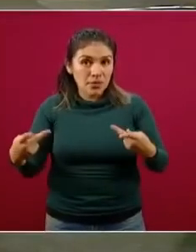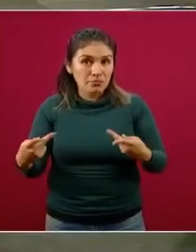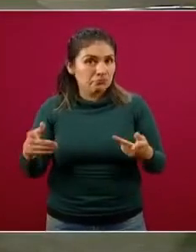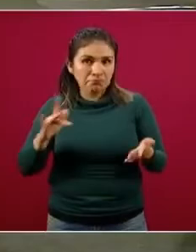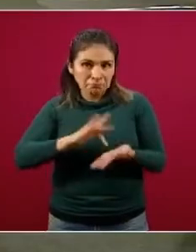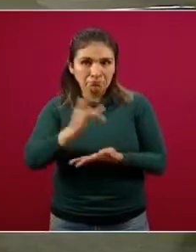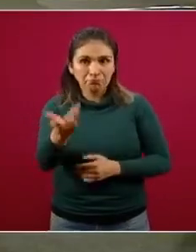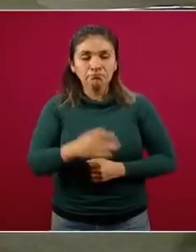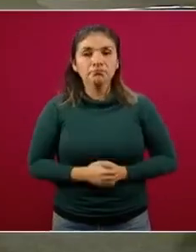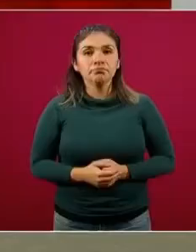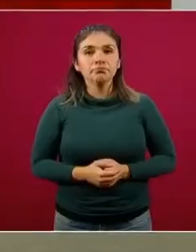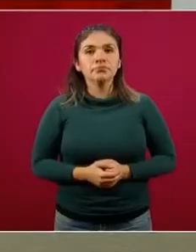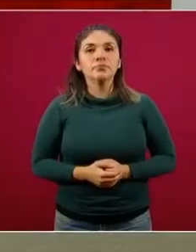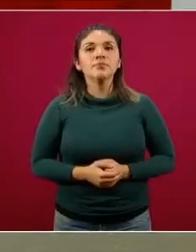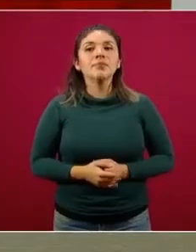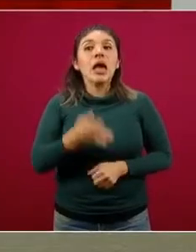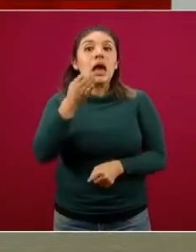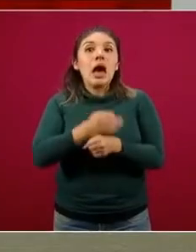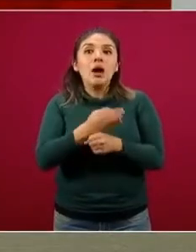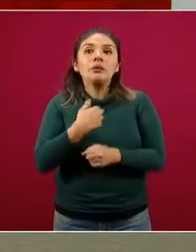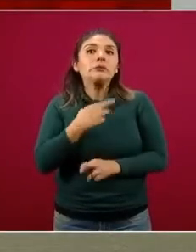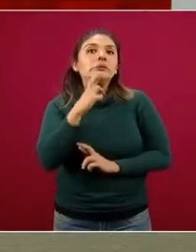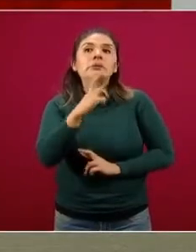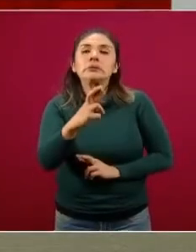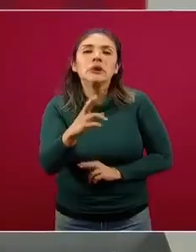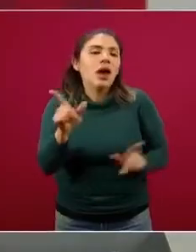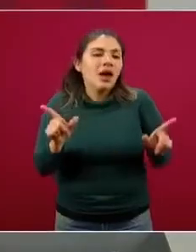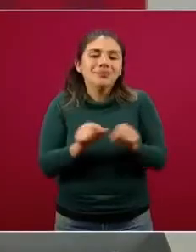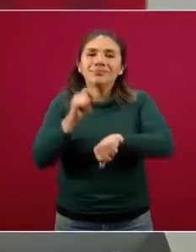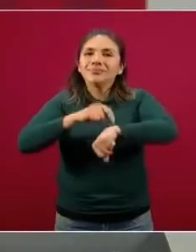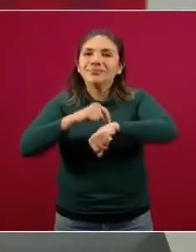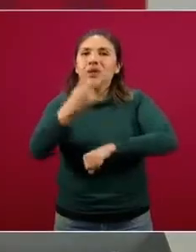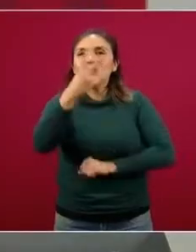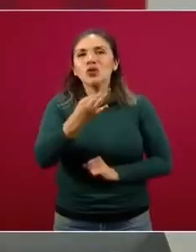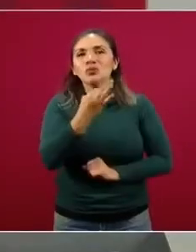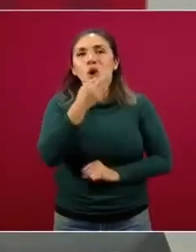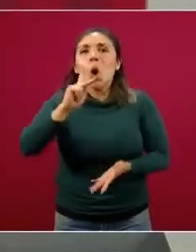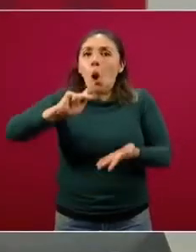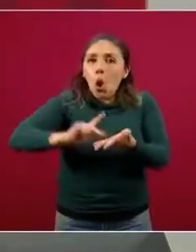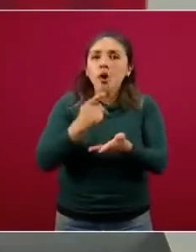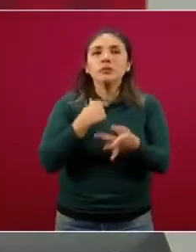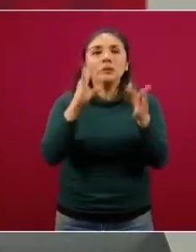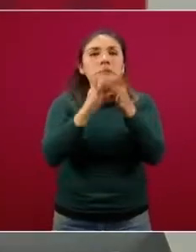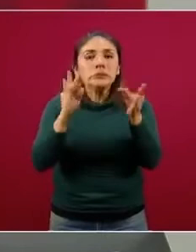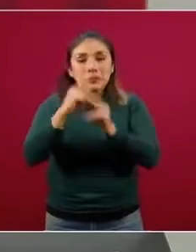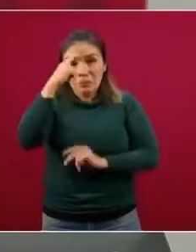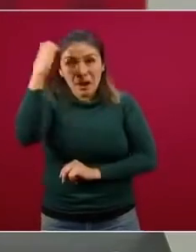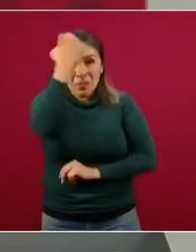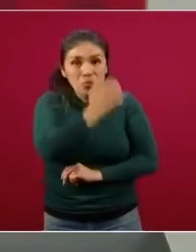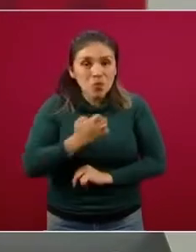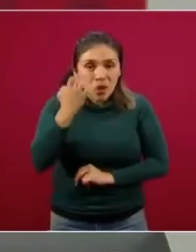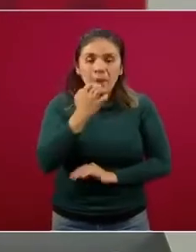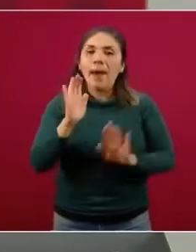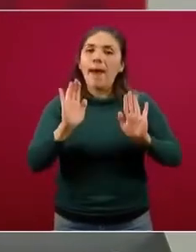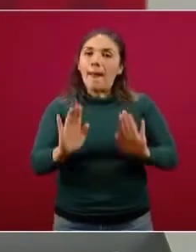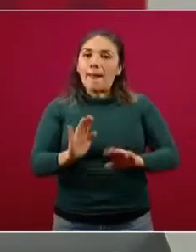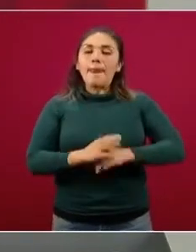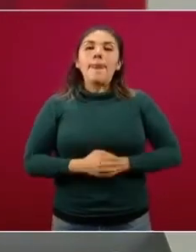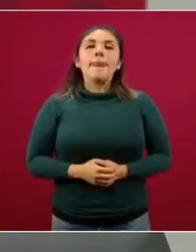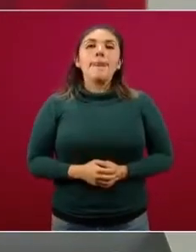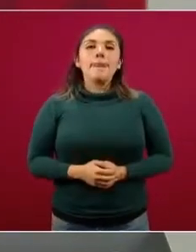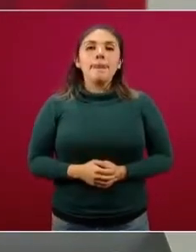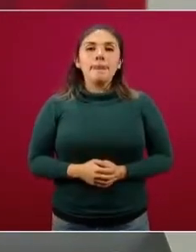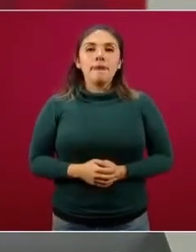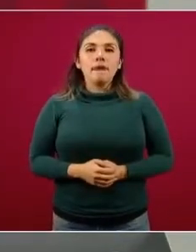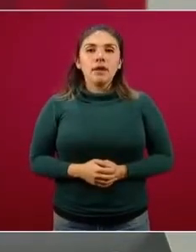Muchas gracias. Ahorita ya no nos da tiempo porque nos quedan solo 2 minutos para volver a explicar el tema de pruebas. Parece